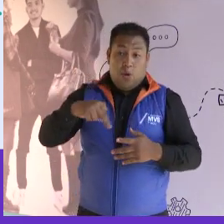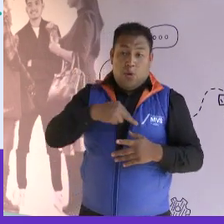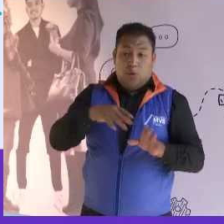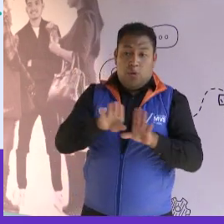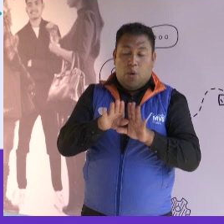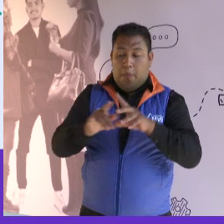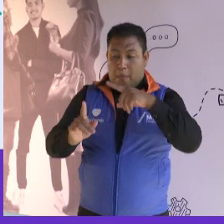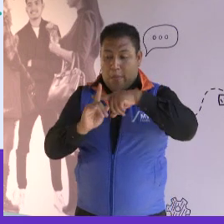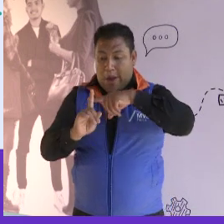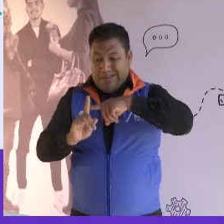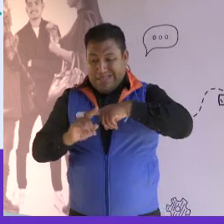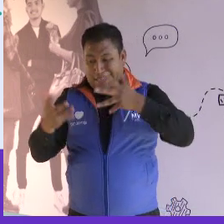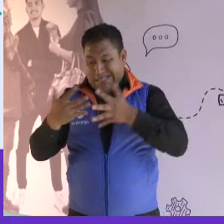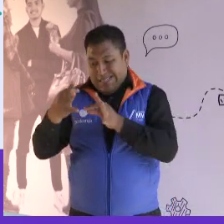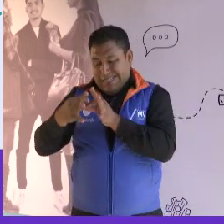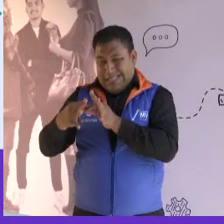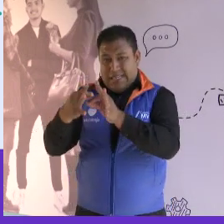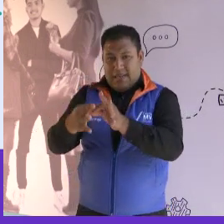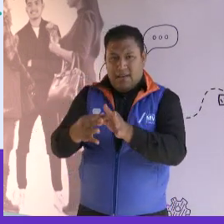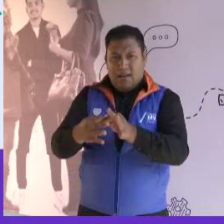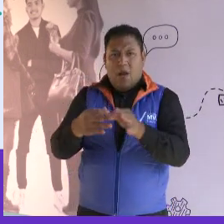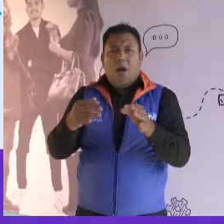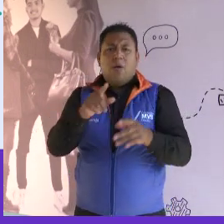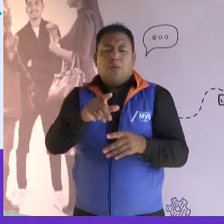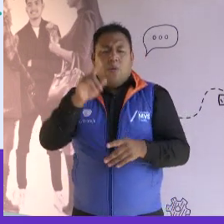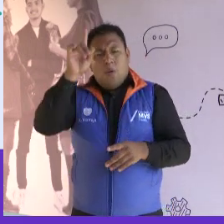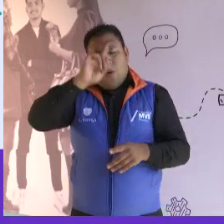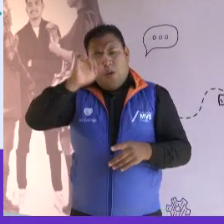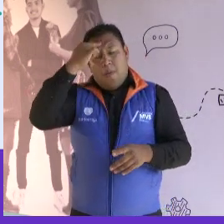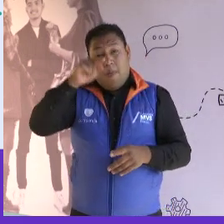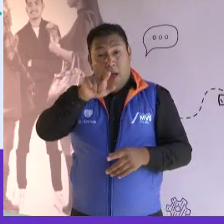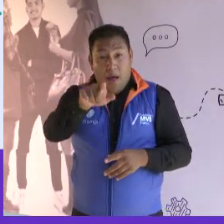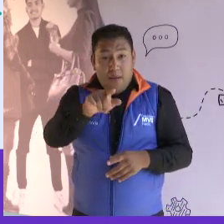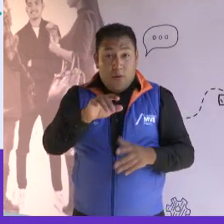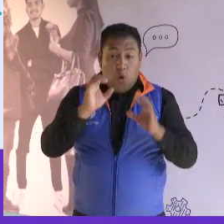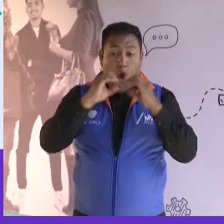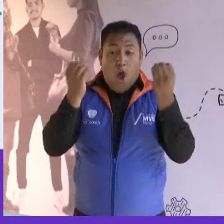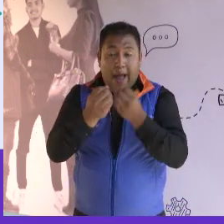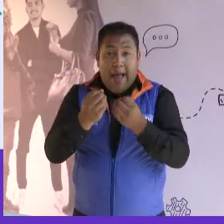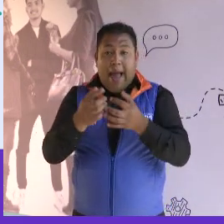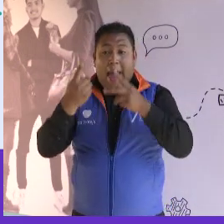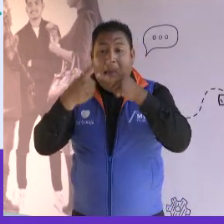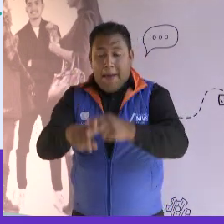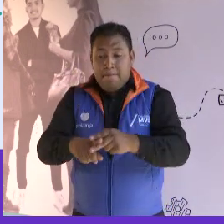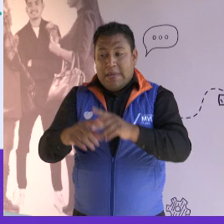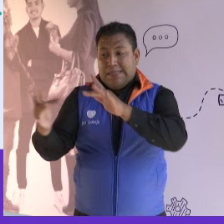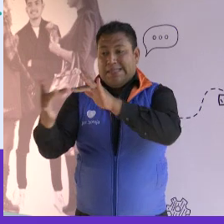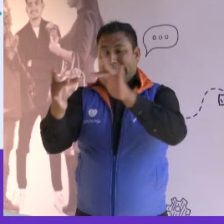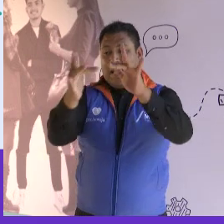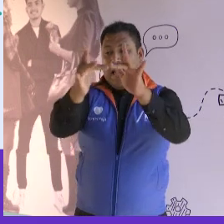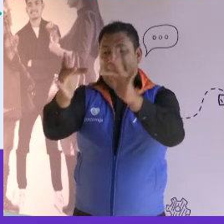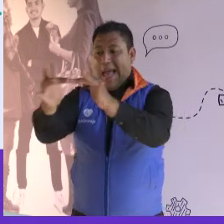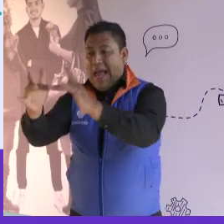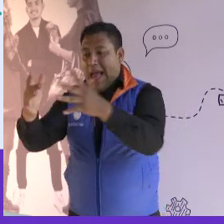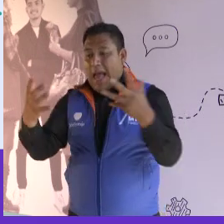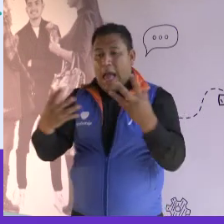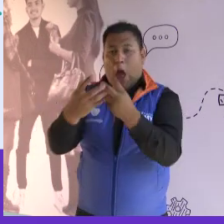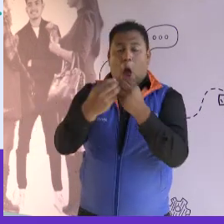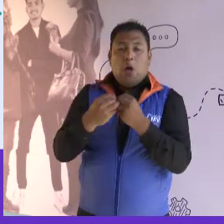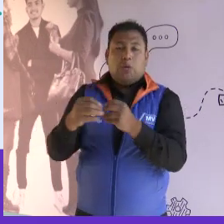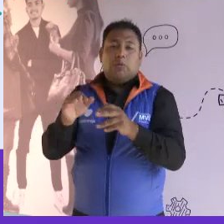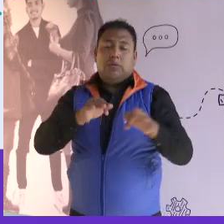las organizaciones que quieren empezar a trabajar en red o mantener su trabajo en red? Sí, claro, eso es súper importante, la sistematización